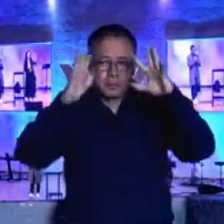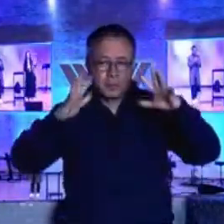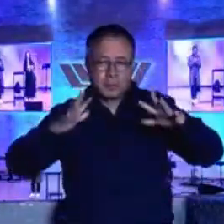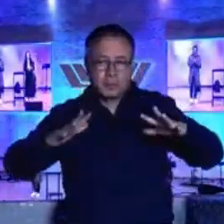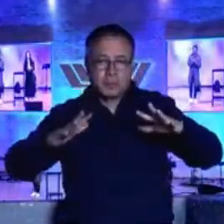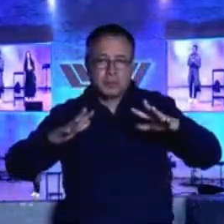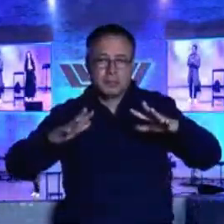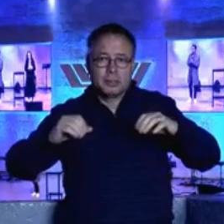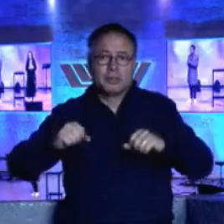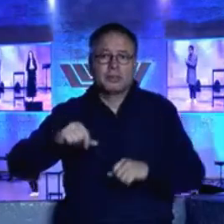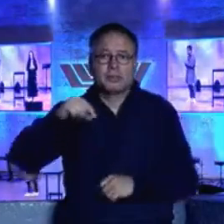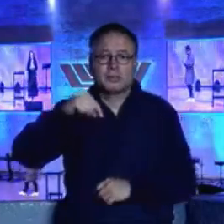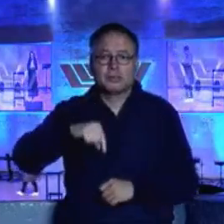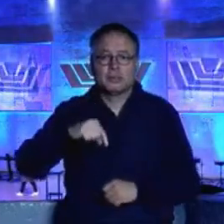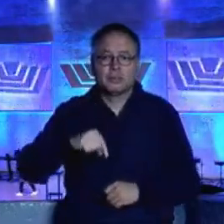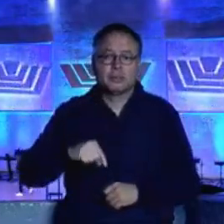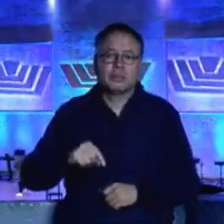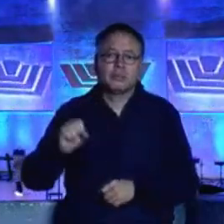luego